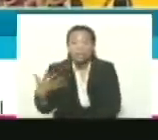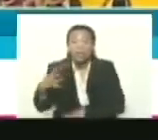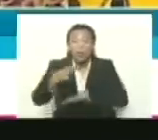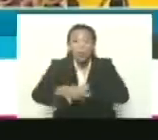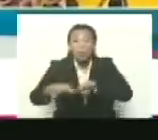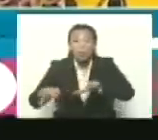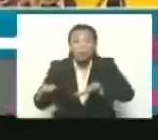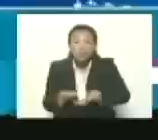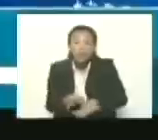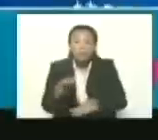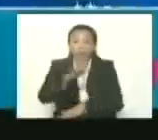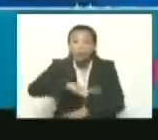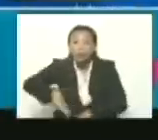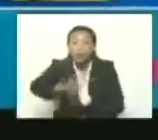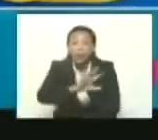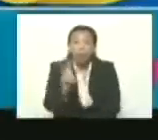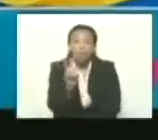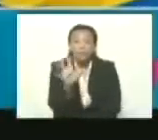movidos.